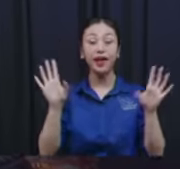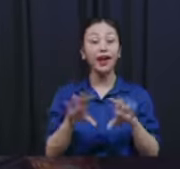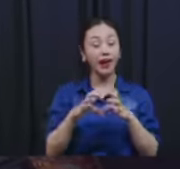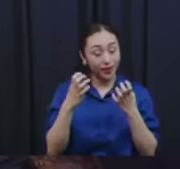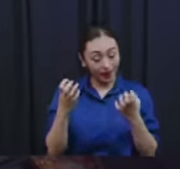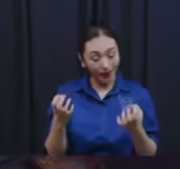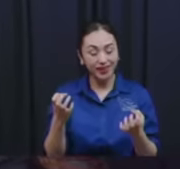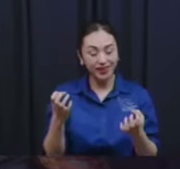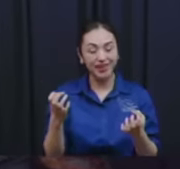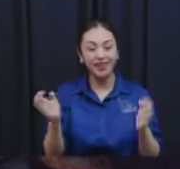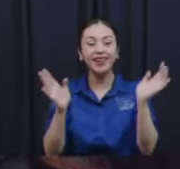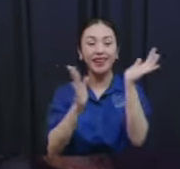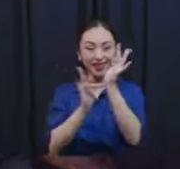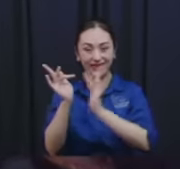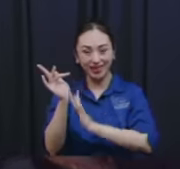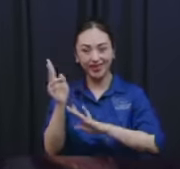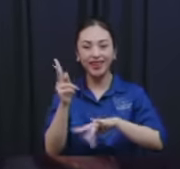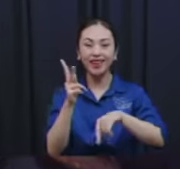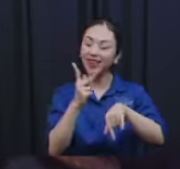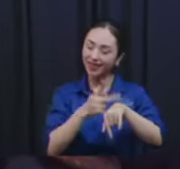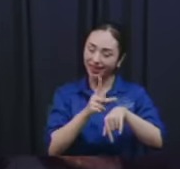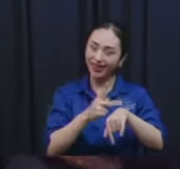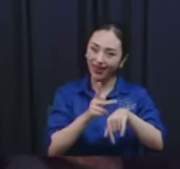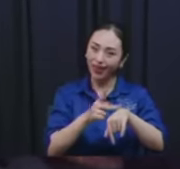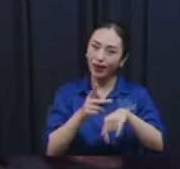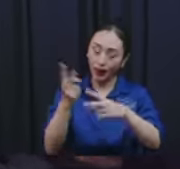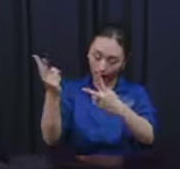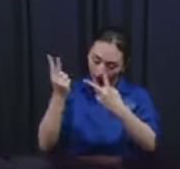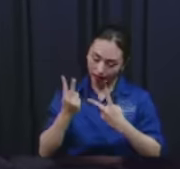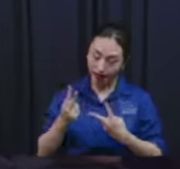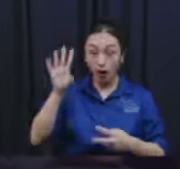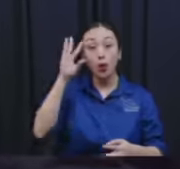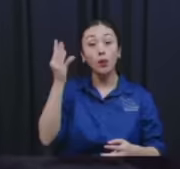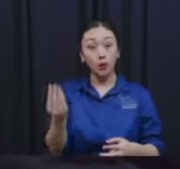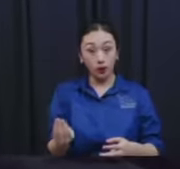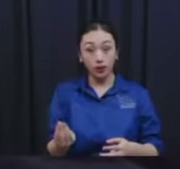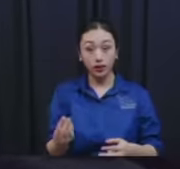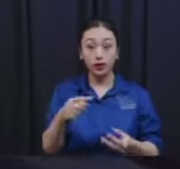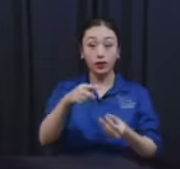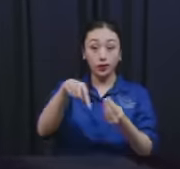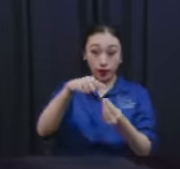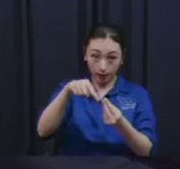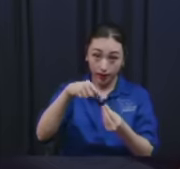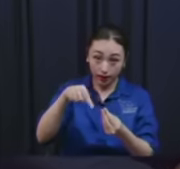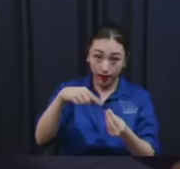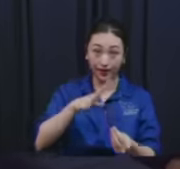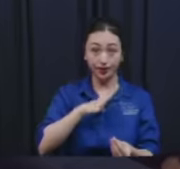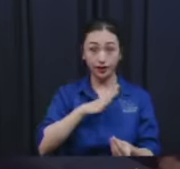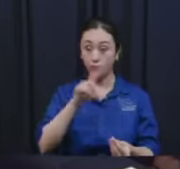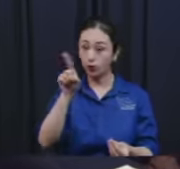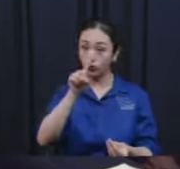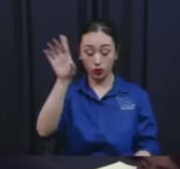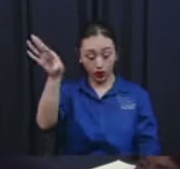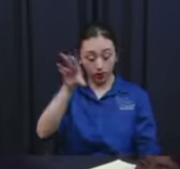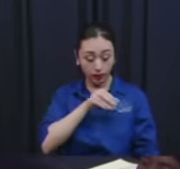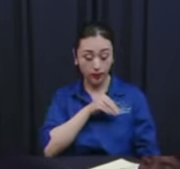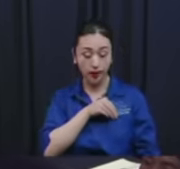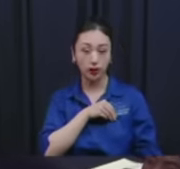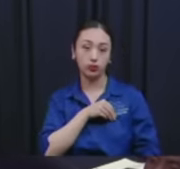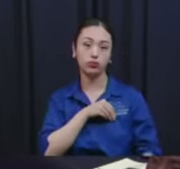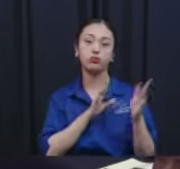un poquito porque todavía no se ha convertido tu mamá tu abuelito es tu tío que te molesta